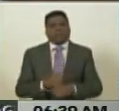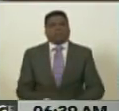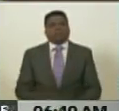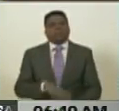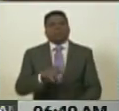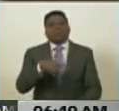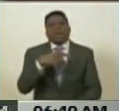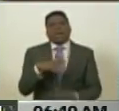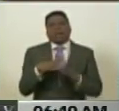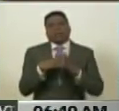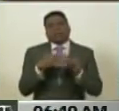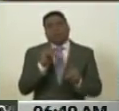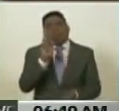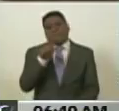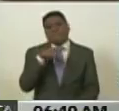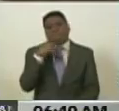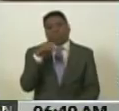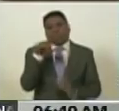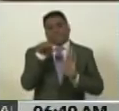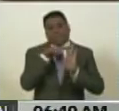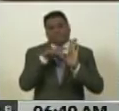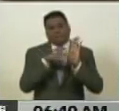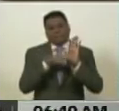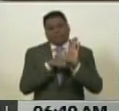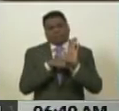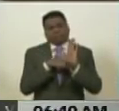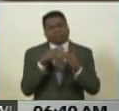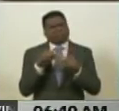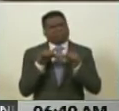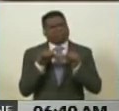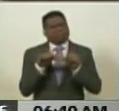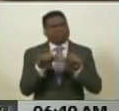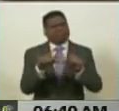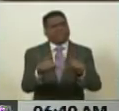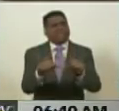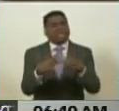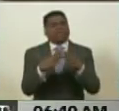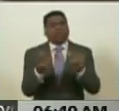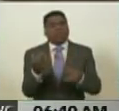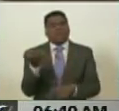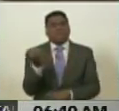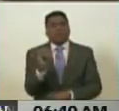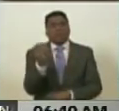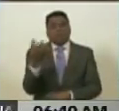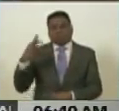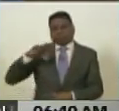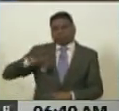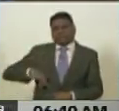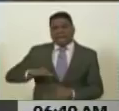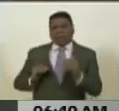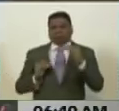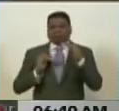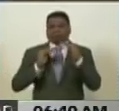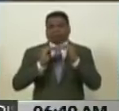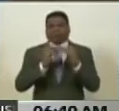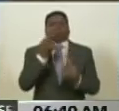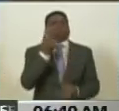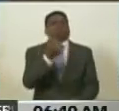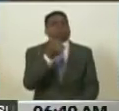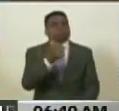política sistemática la del gobierno de mantener eh el los aumentos de salario, pero en medio de